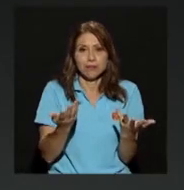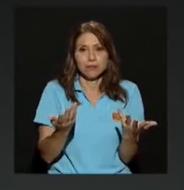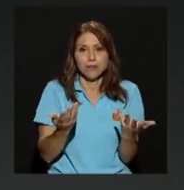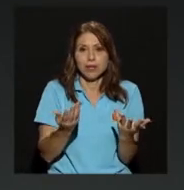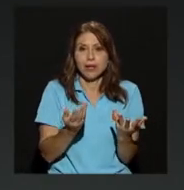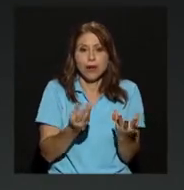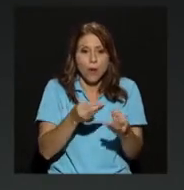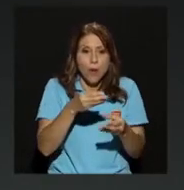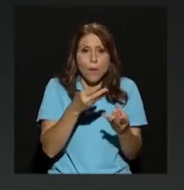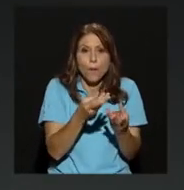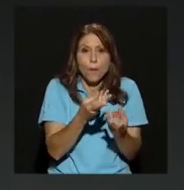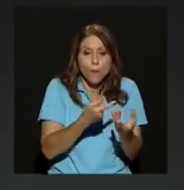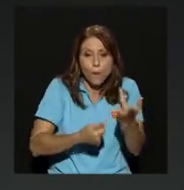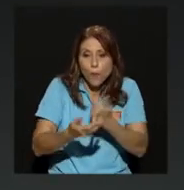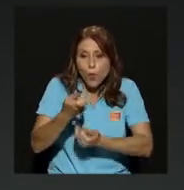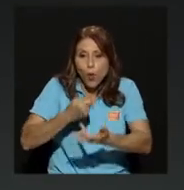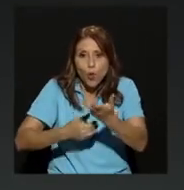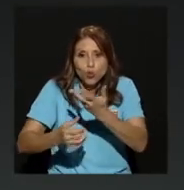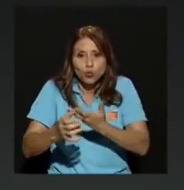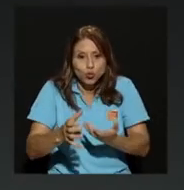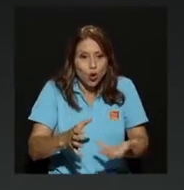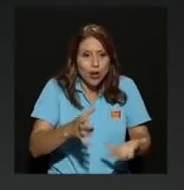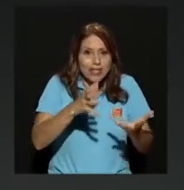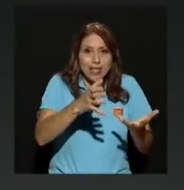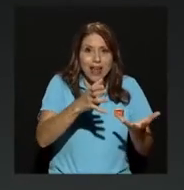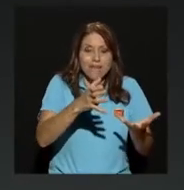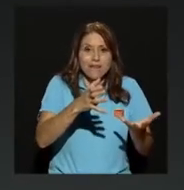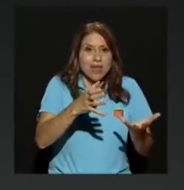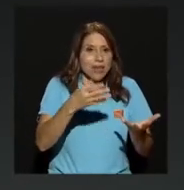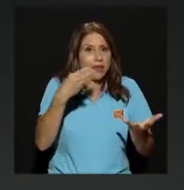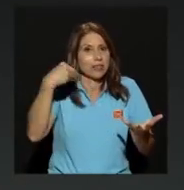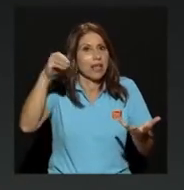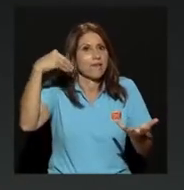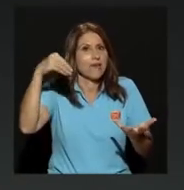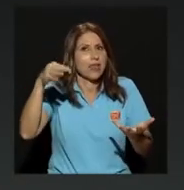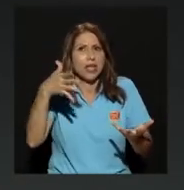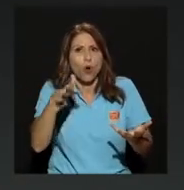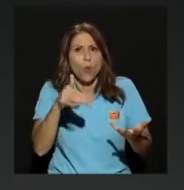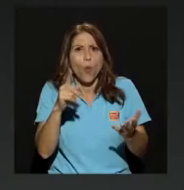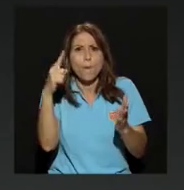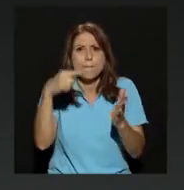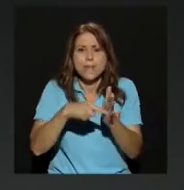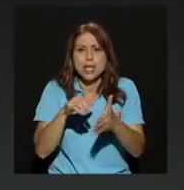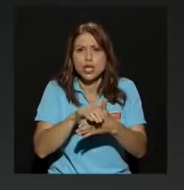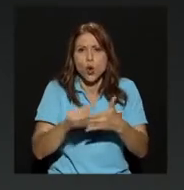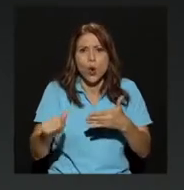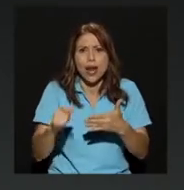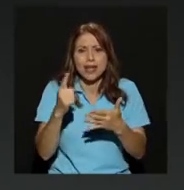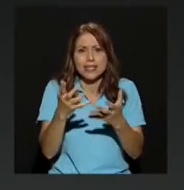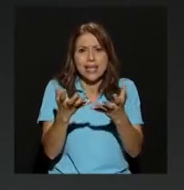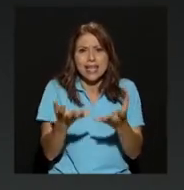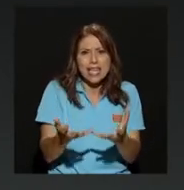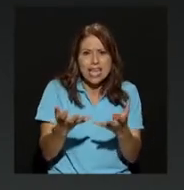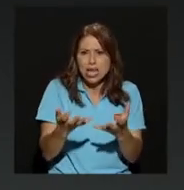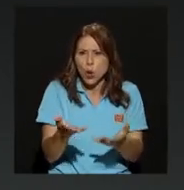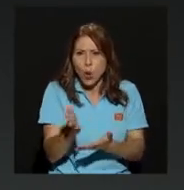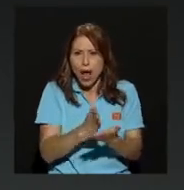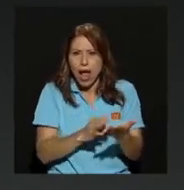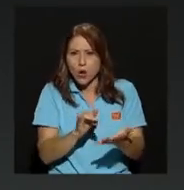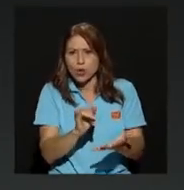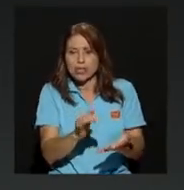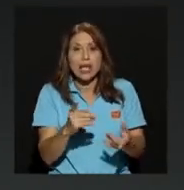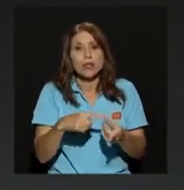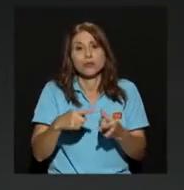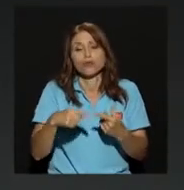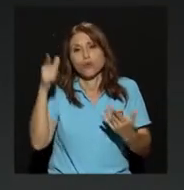producciones de café, entiendo que se venden las más exitosas, algo así como $1,000 el kilo o una cosa de esas,